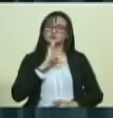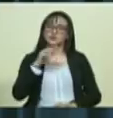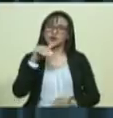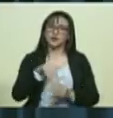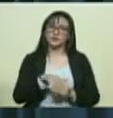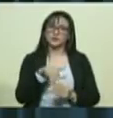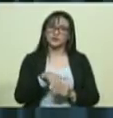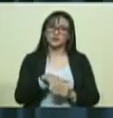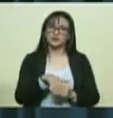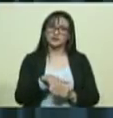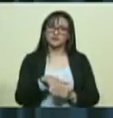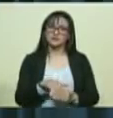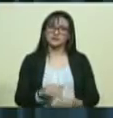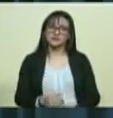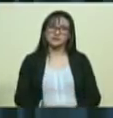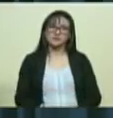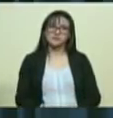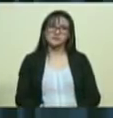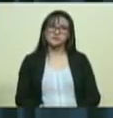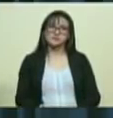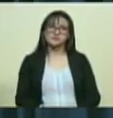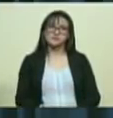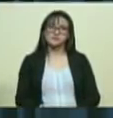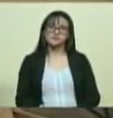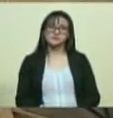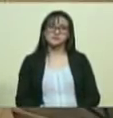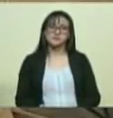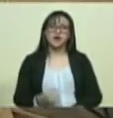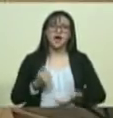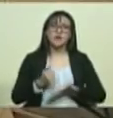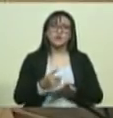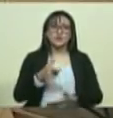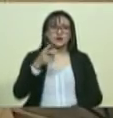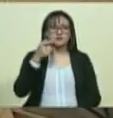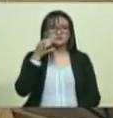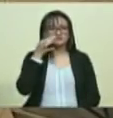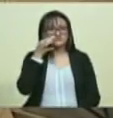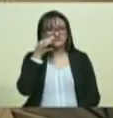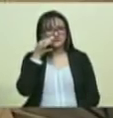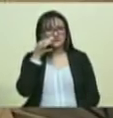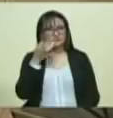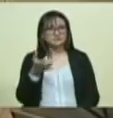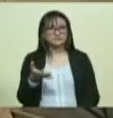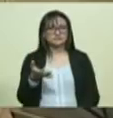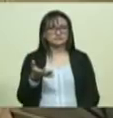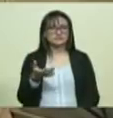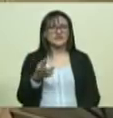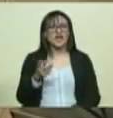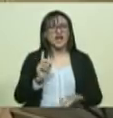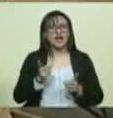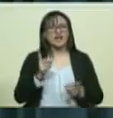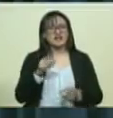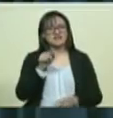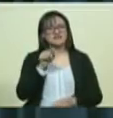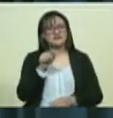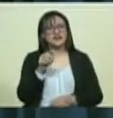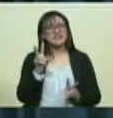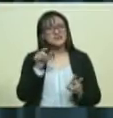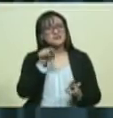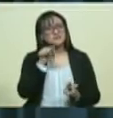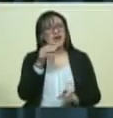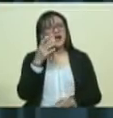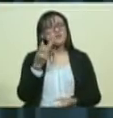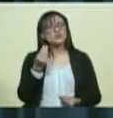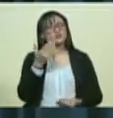con respecto a lo que usted ha llamado como ayuda humanitaria mire hay mucha hipocresía en el manejo de la realidad venezolana